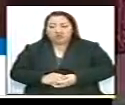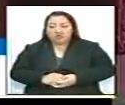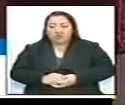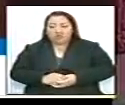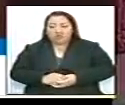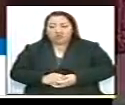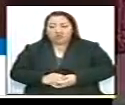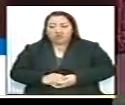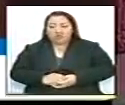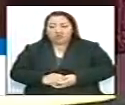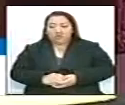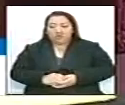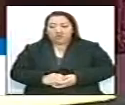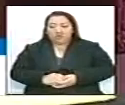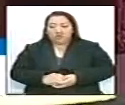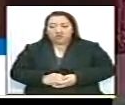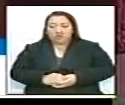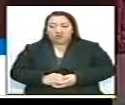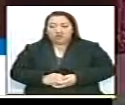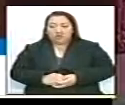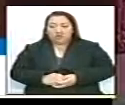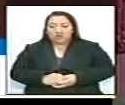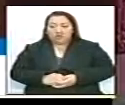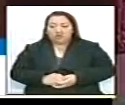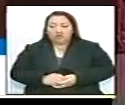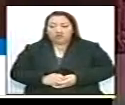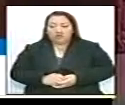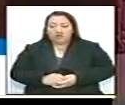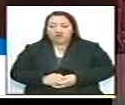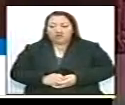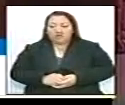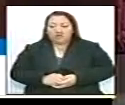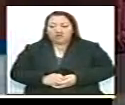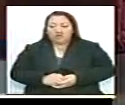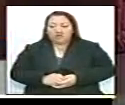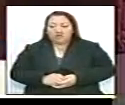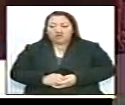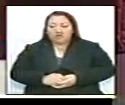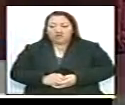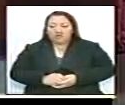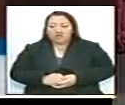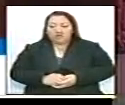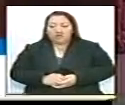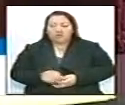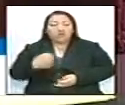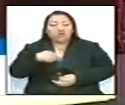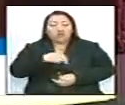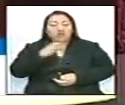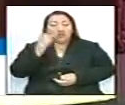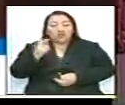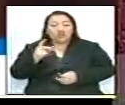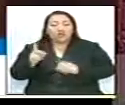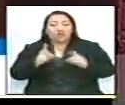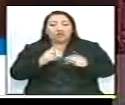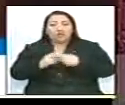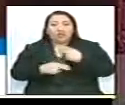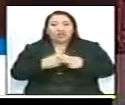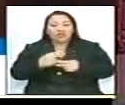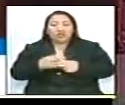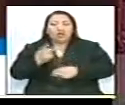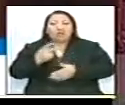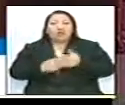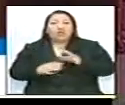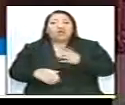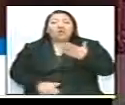¿no? Lo que nosotros, por otras razones y entre otros temas, creemos que debe ser parte de un debate nacional para que